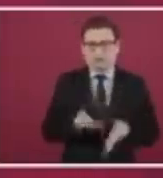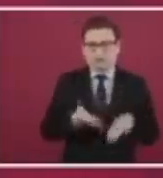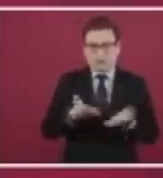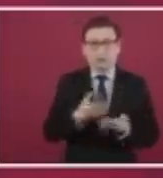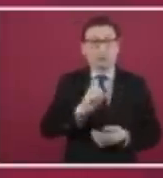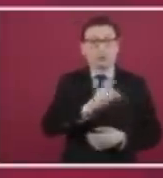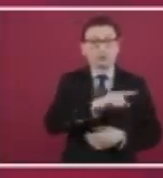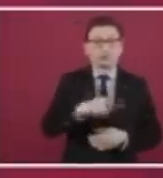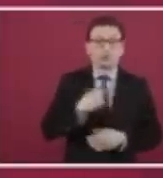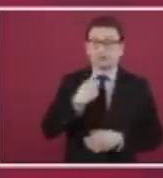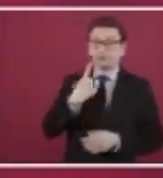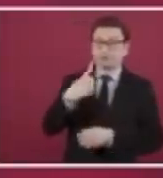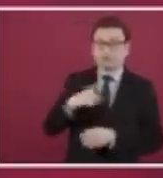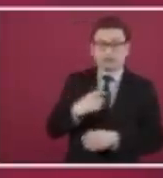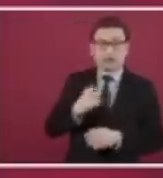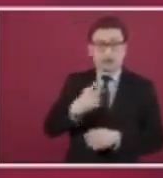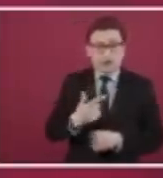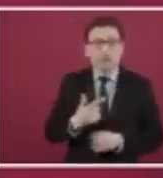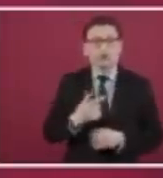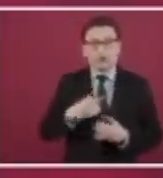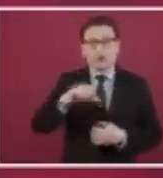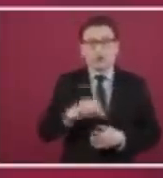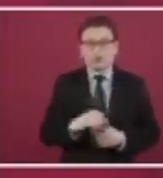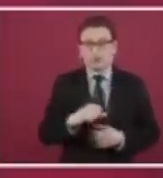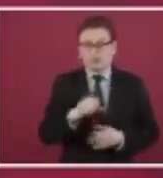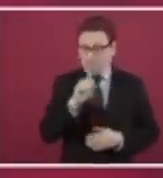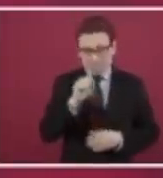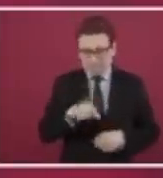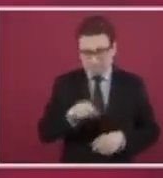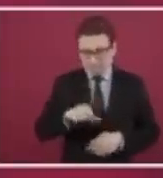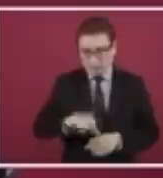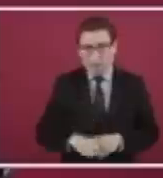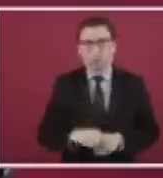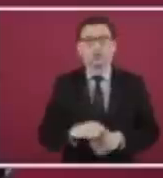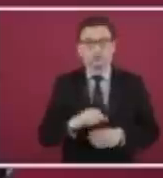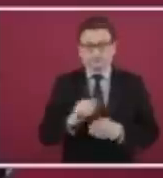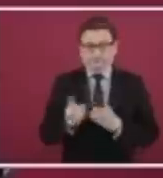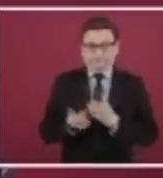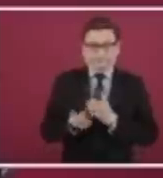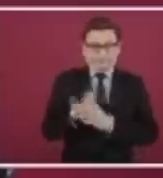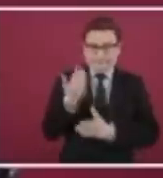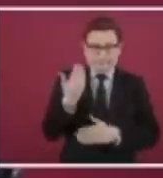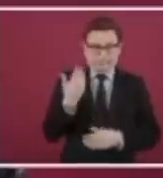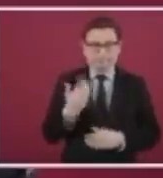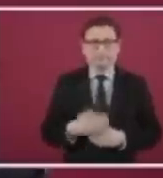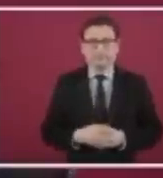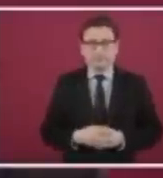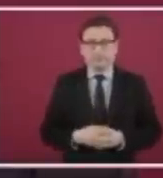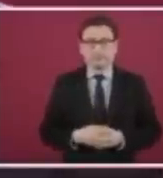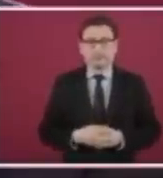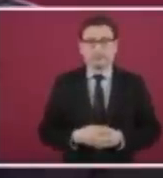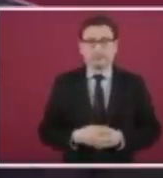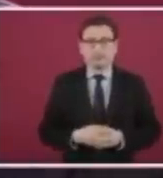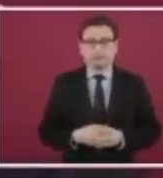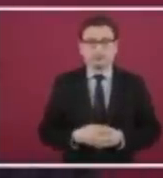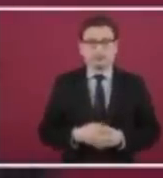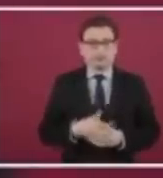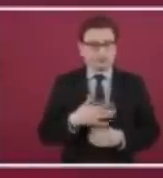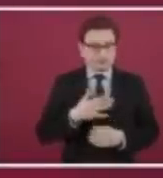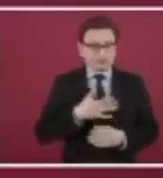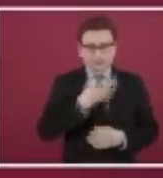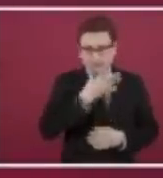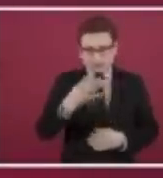denuncias, hoy precisamente en la mañana, yo les recuerdo que